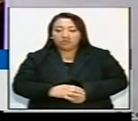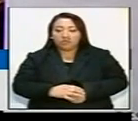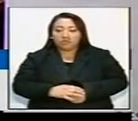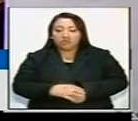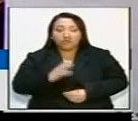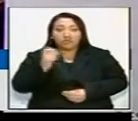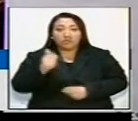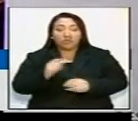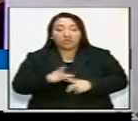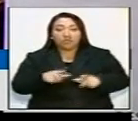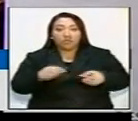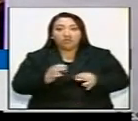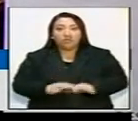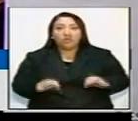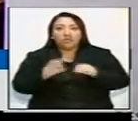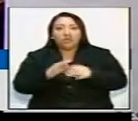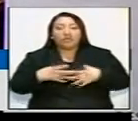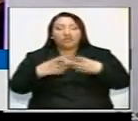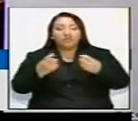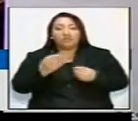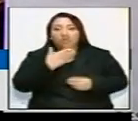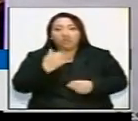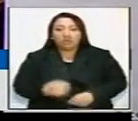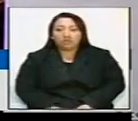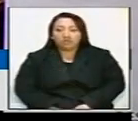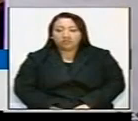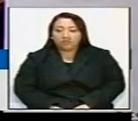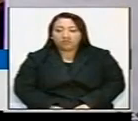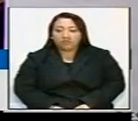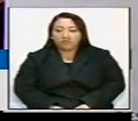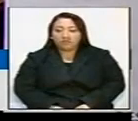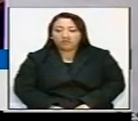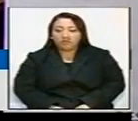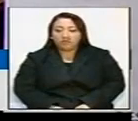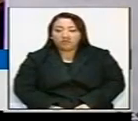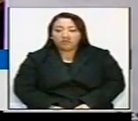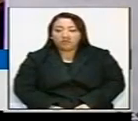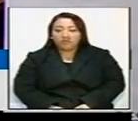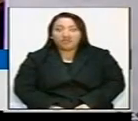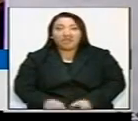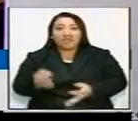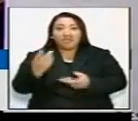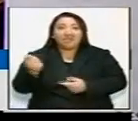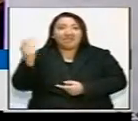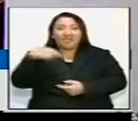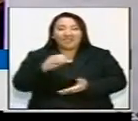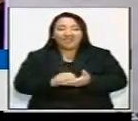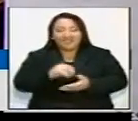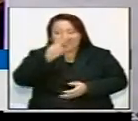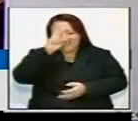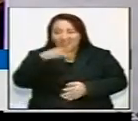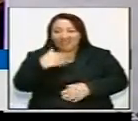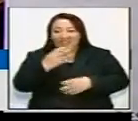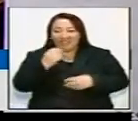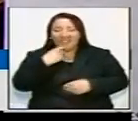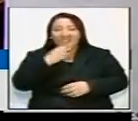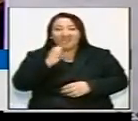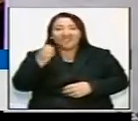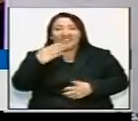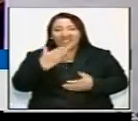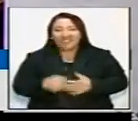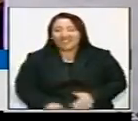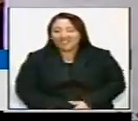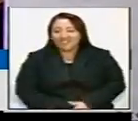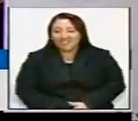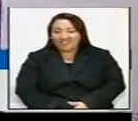muchas áreas importantes. Les deseo lo mejor para el futuro, y esperemos que la próxima vez que venga a Perú pueda hablarles en español. Muchas